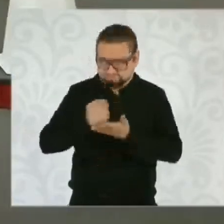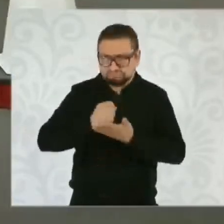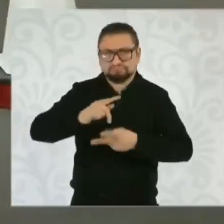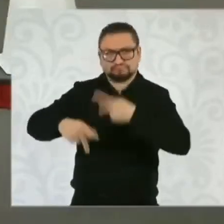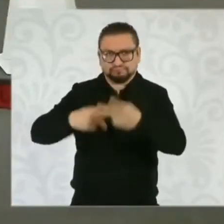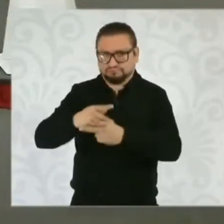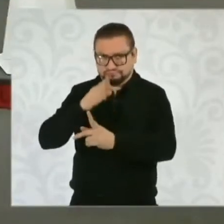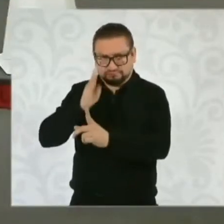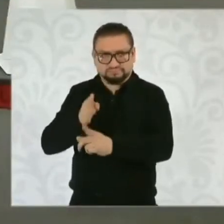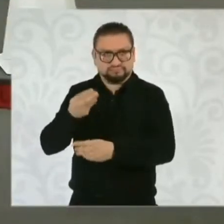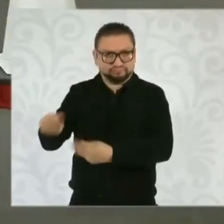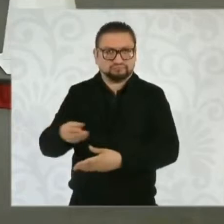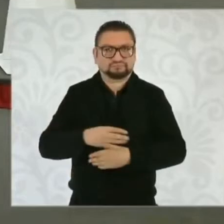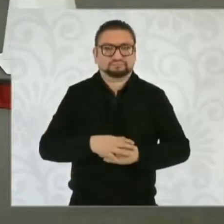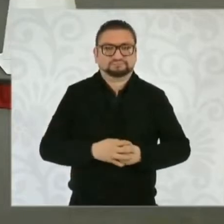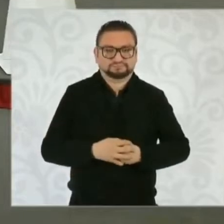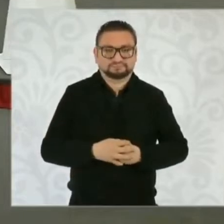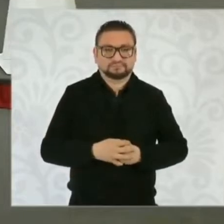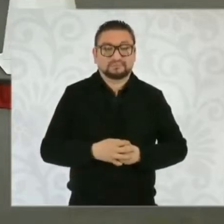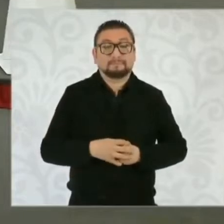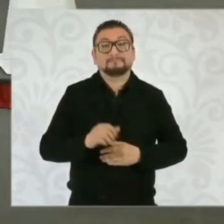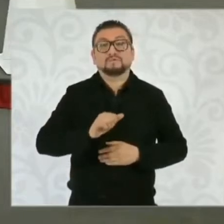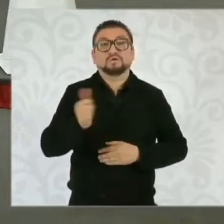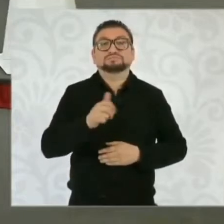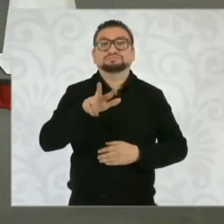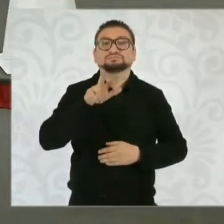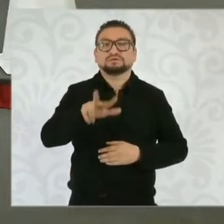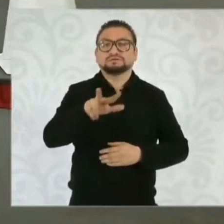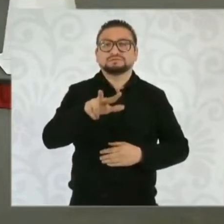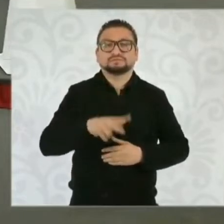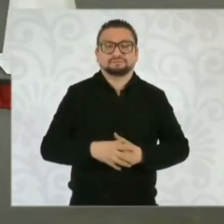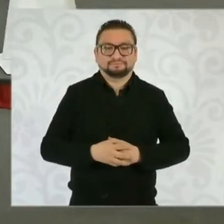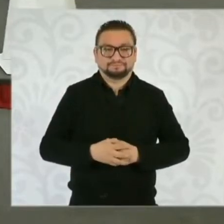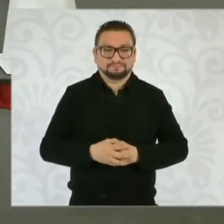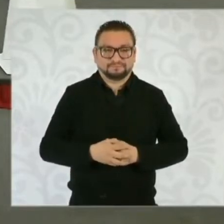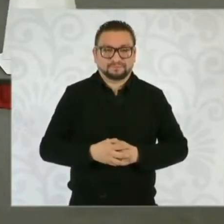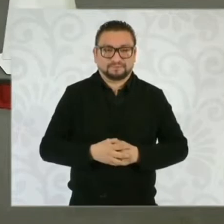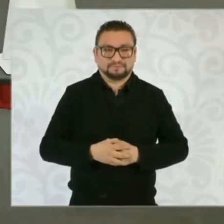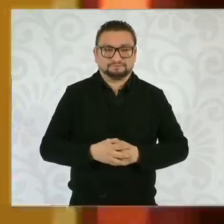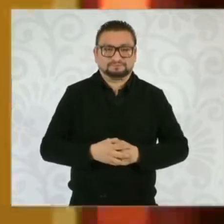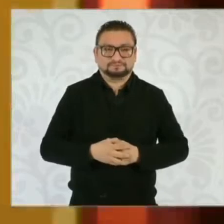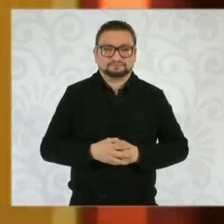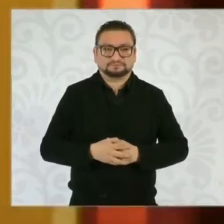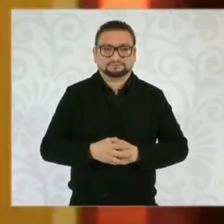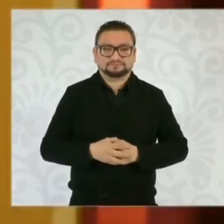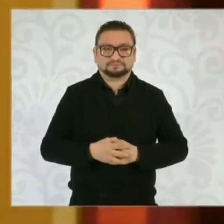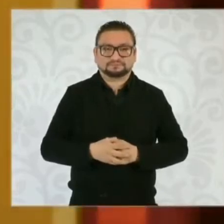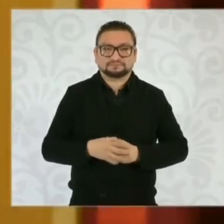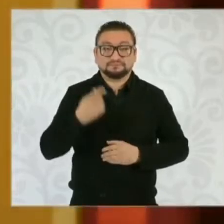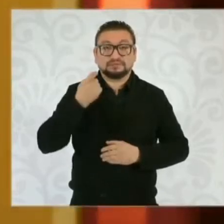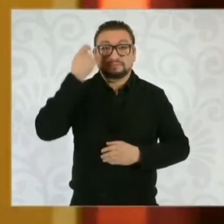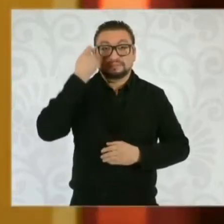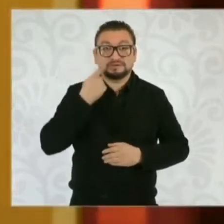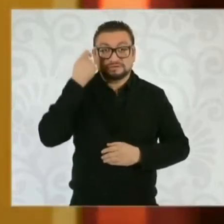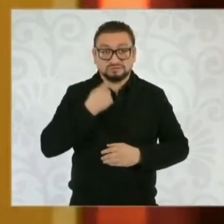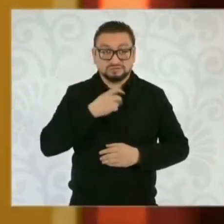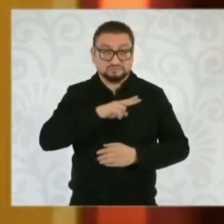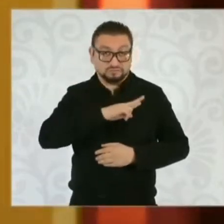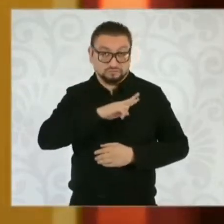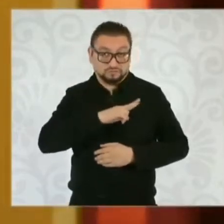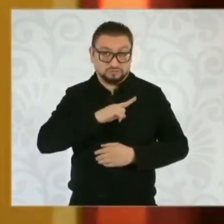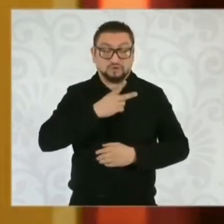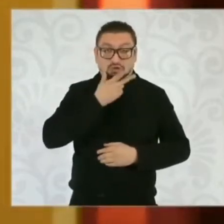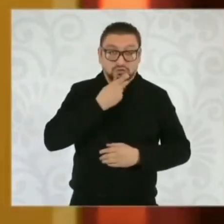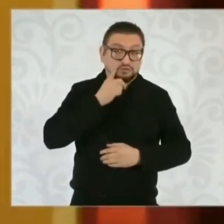crédito directamente. Luego, 18, garantizar el otorgamiento de pensión de viudez a trabajadoras